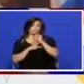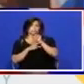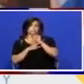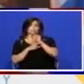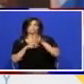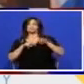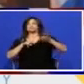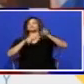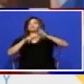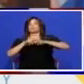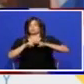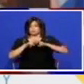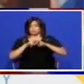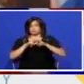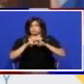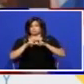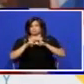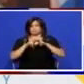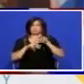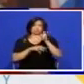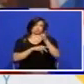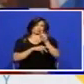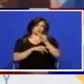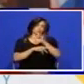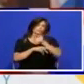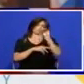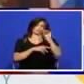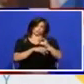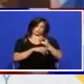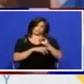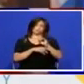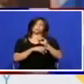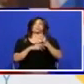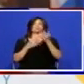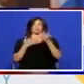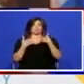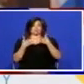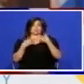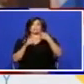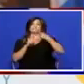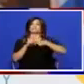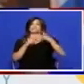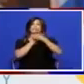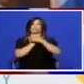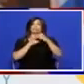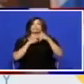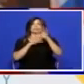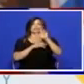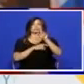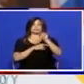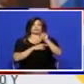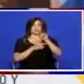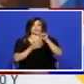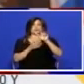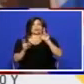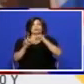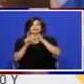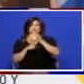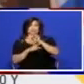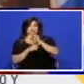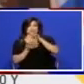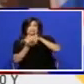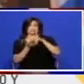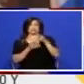recibirán un incremento también de un 10% y aquellos que reciben pensiones de más de 20.000 hasta 30.000